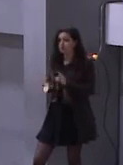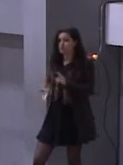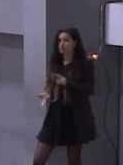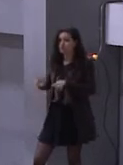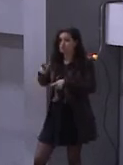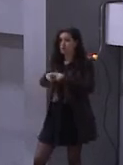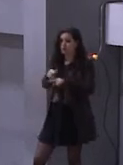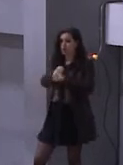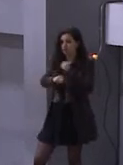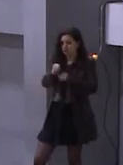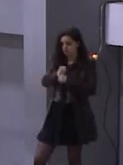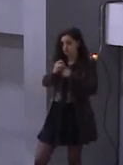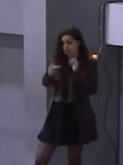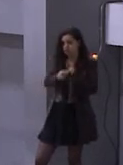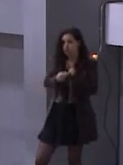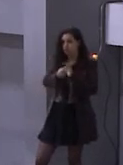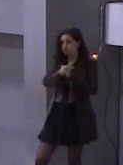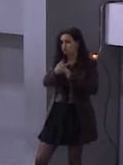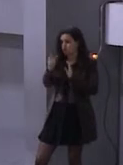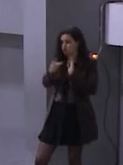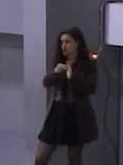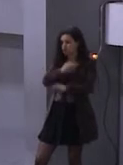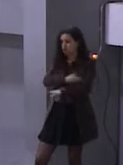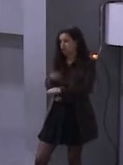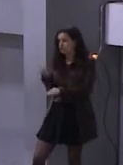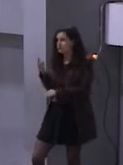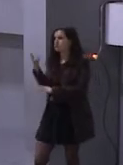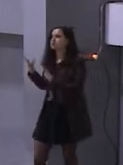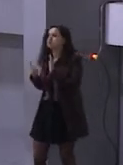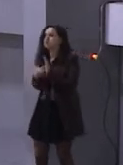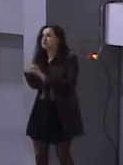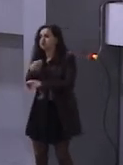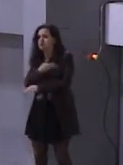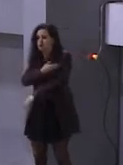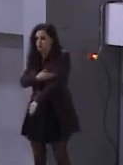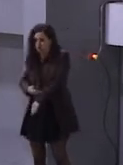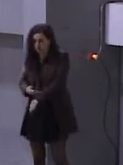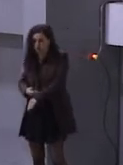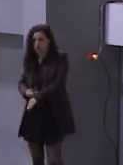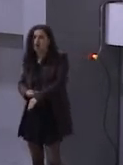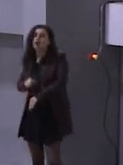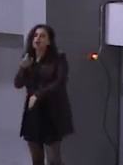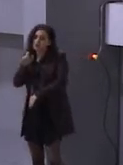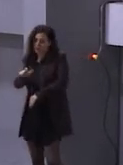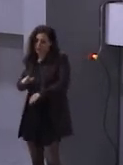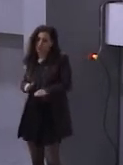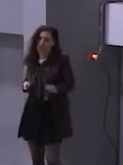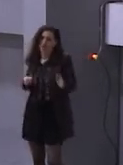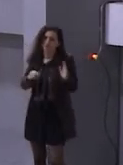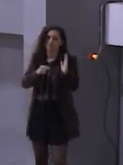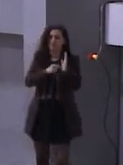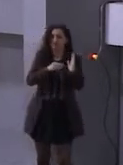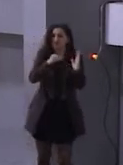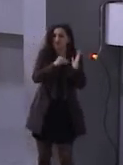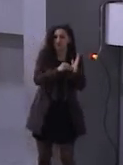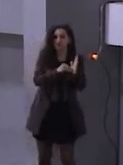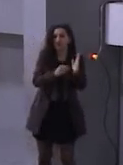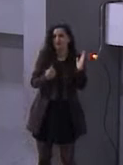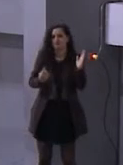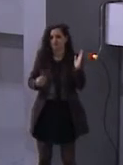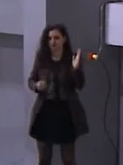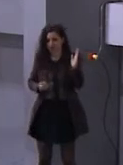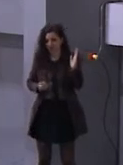los 2.226 millones, y entonces eso nos toca reportarlo también dentro de los faltantes, porque ya